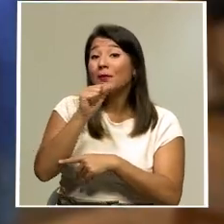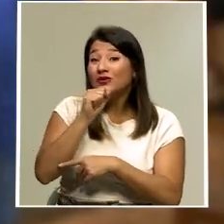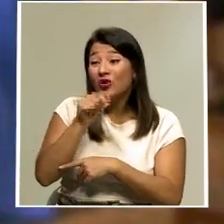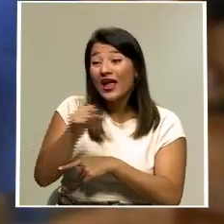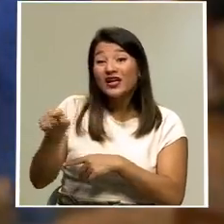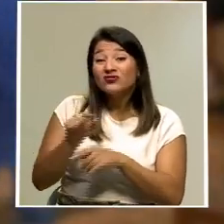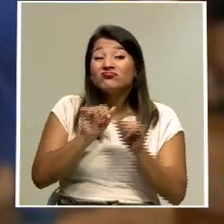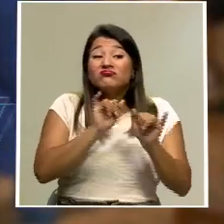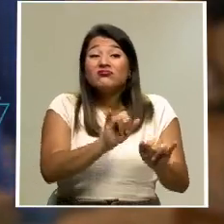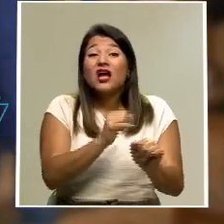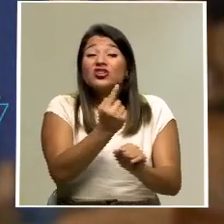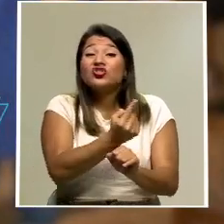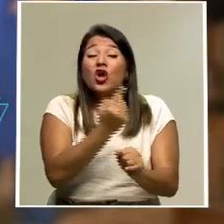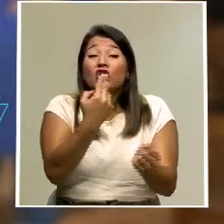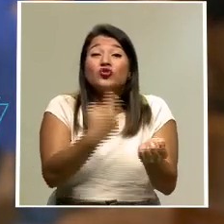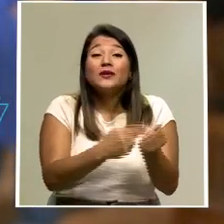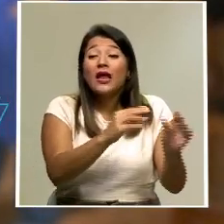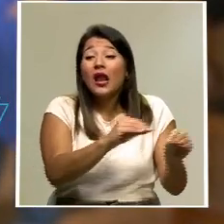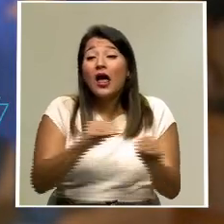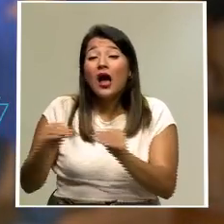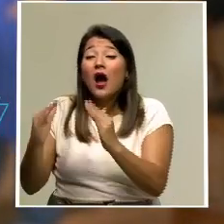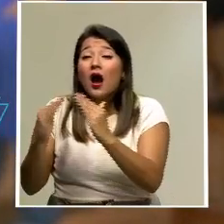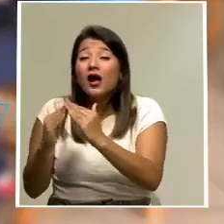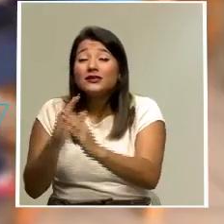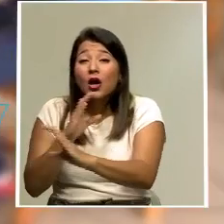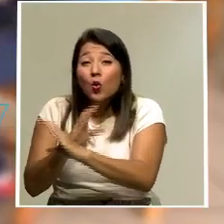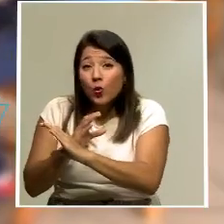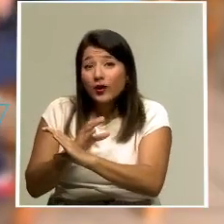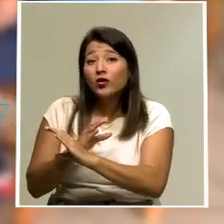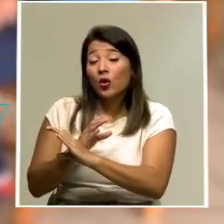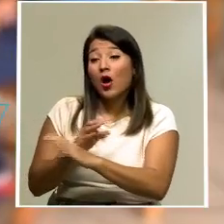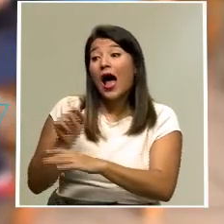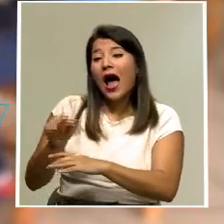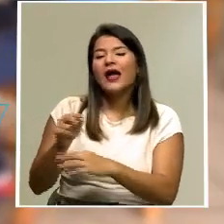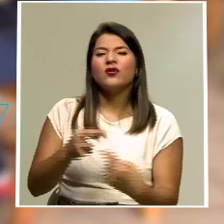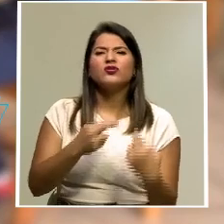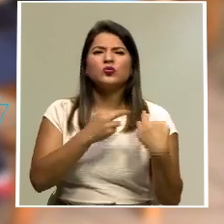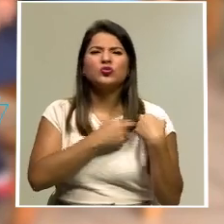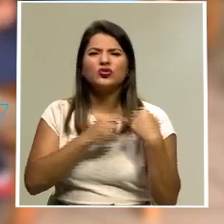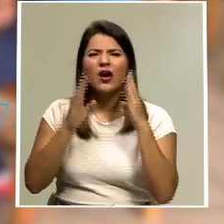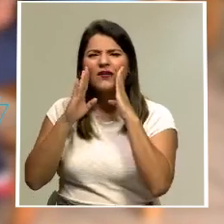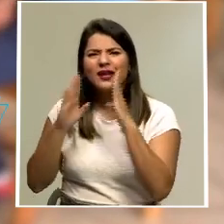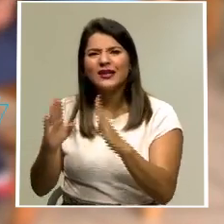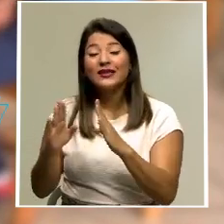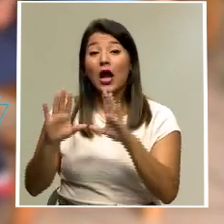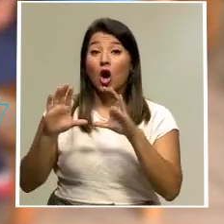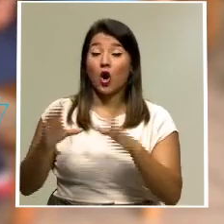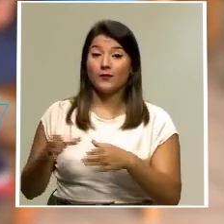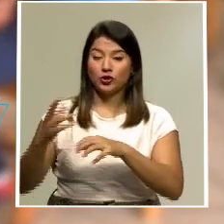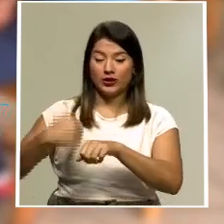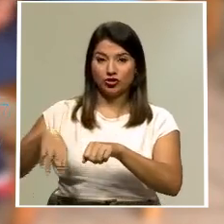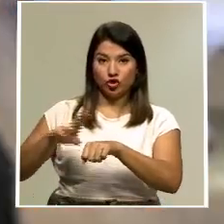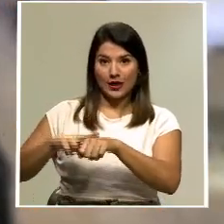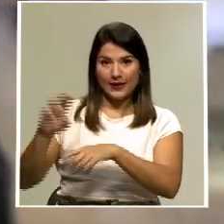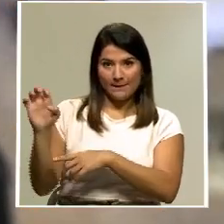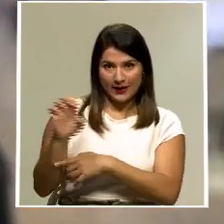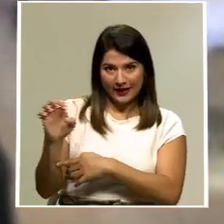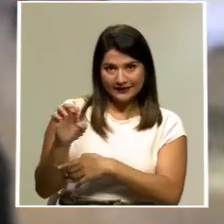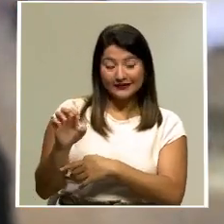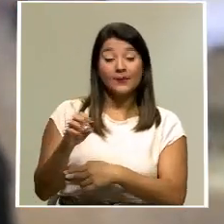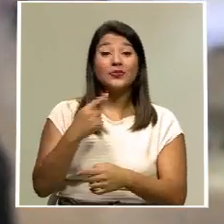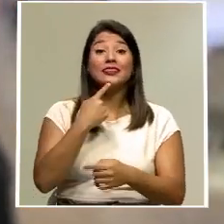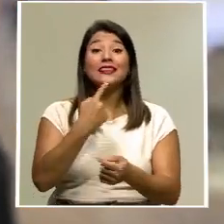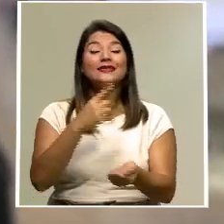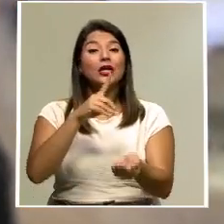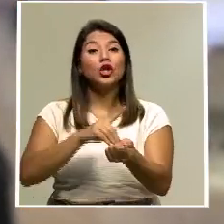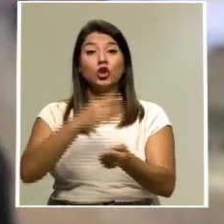hospitales, a un albergue con capacidad para 100 personas que estará a cargo de la Comisión Nacional de Emergencias. Macaya también informó sobre